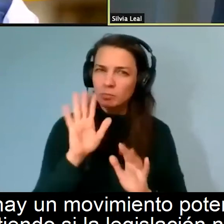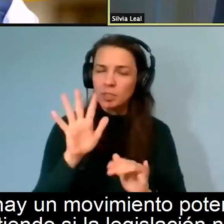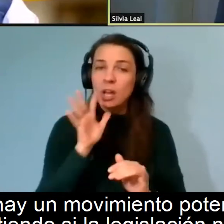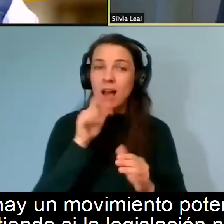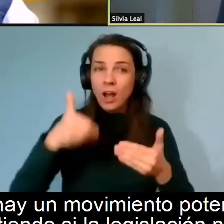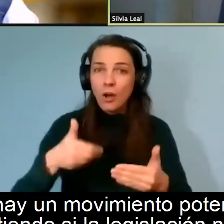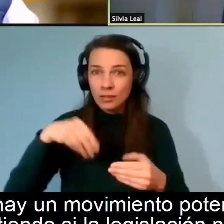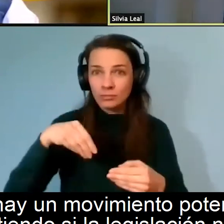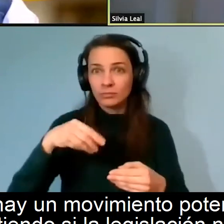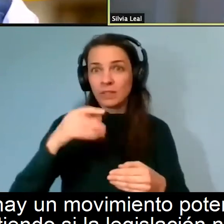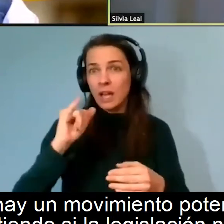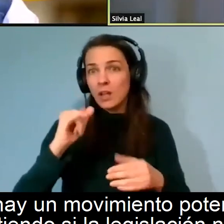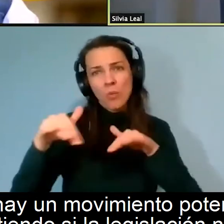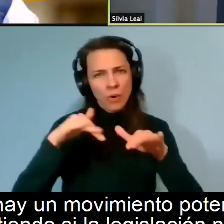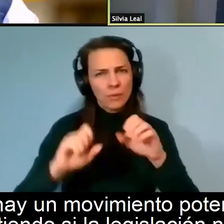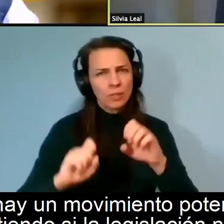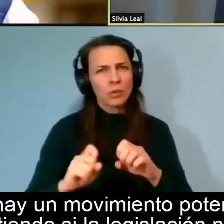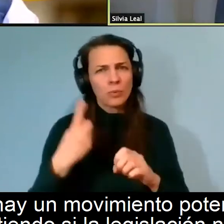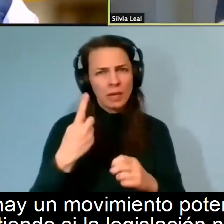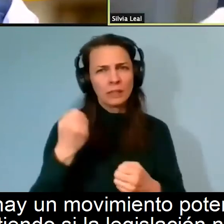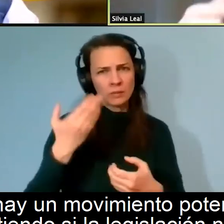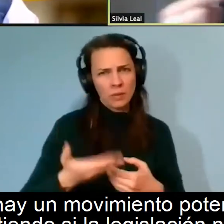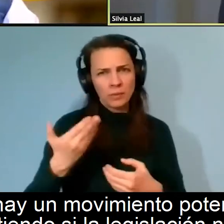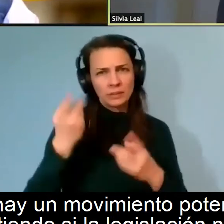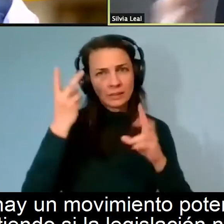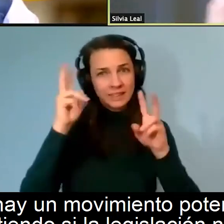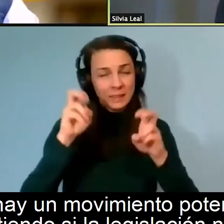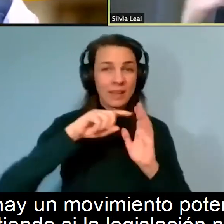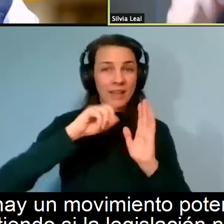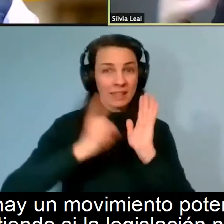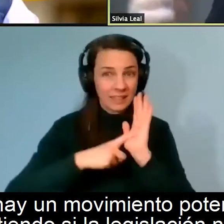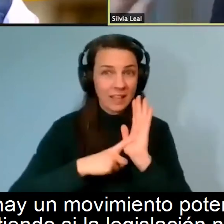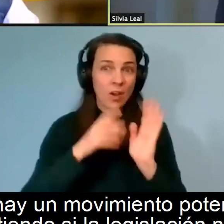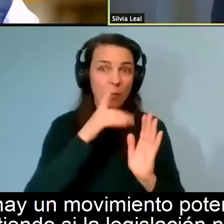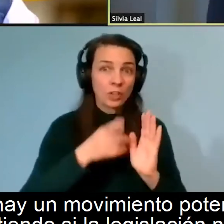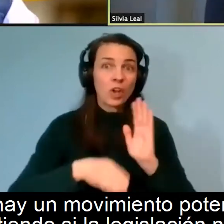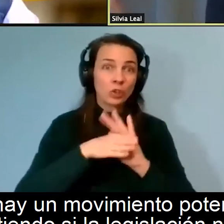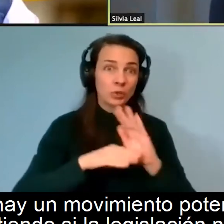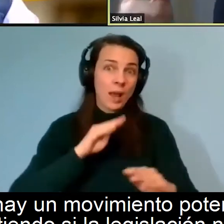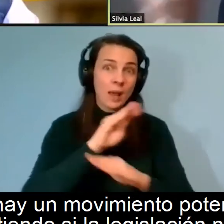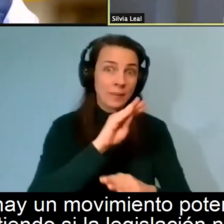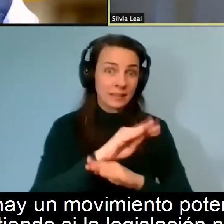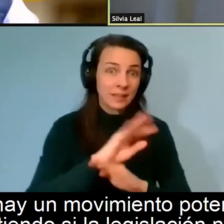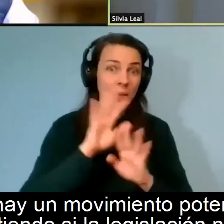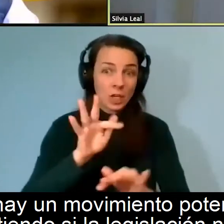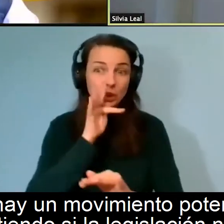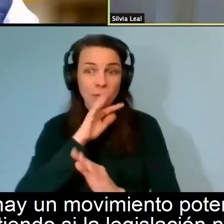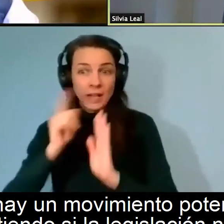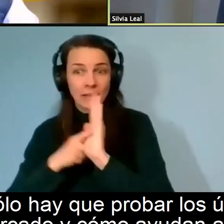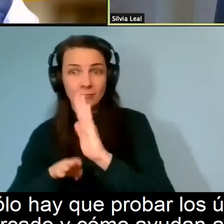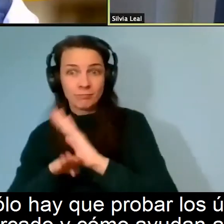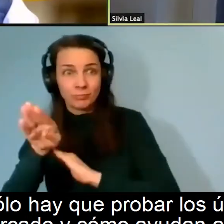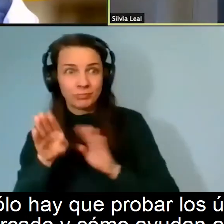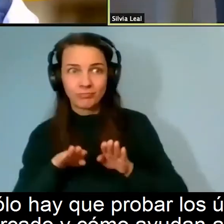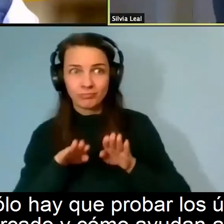mismo hay también un movimiento potente en el tema de la legislación, porque seguir invirtiendo si la legislación no avanza, pues al final